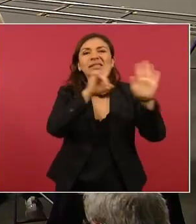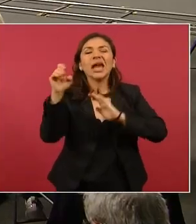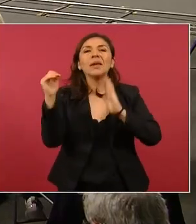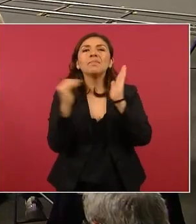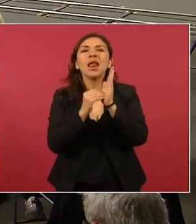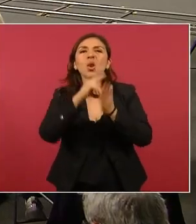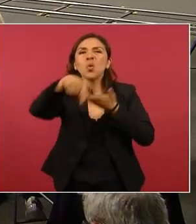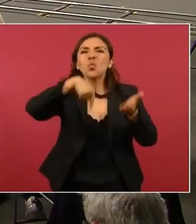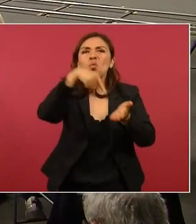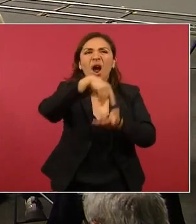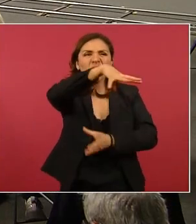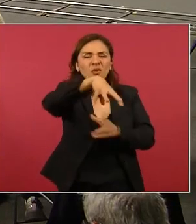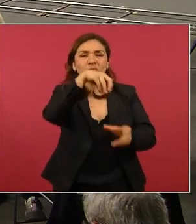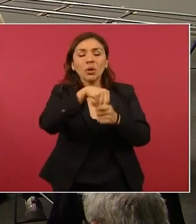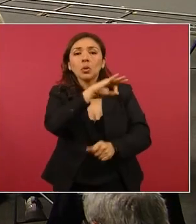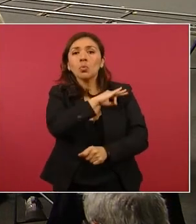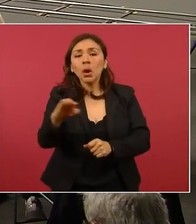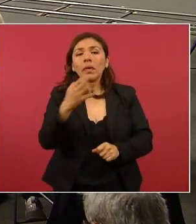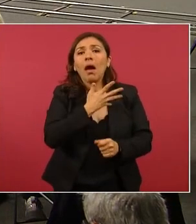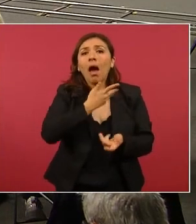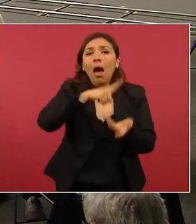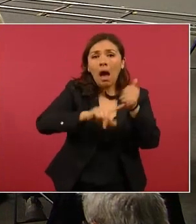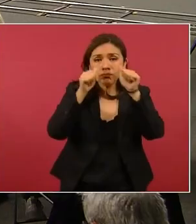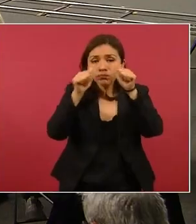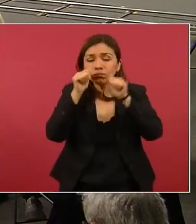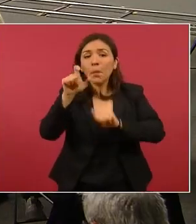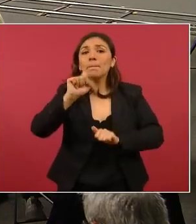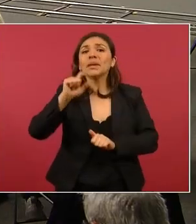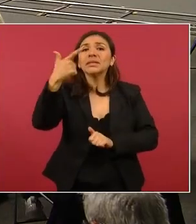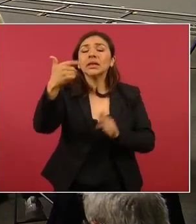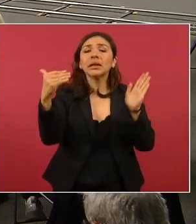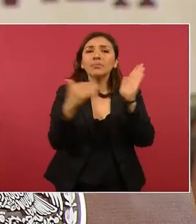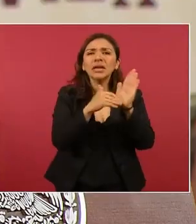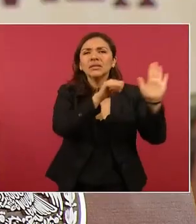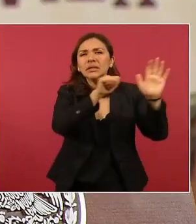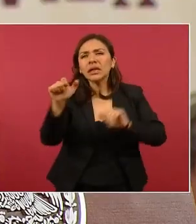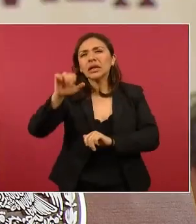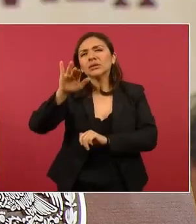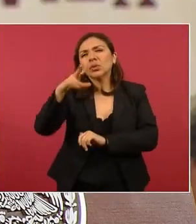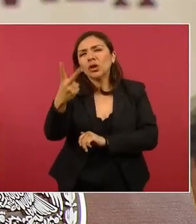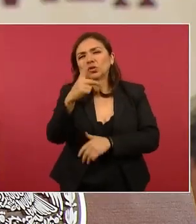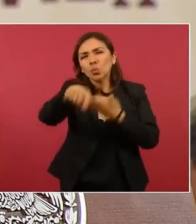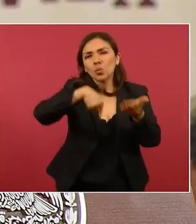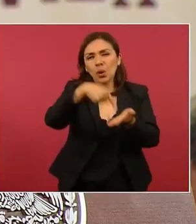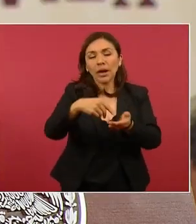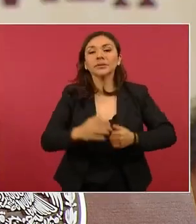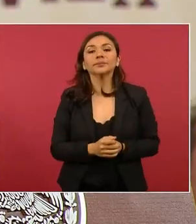total, que cubrirán 27.672 localidades.